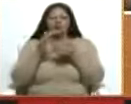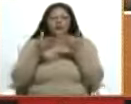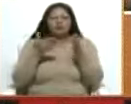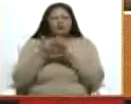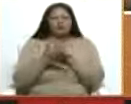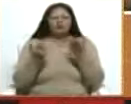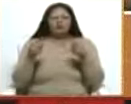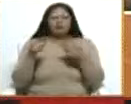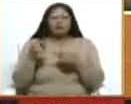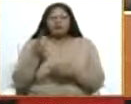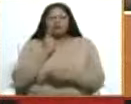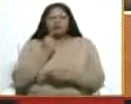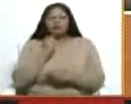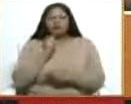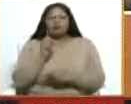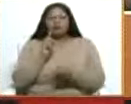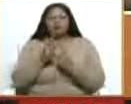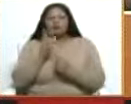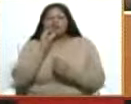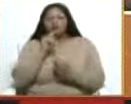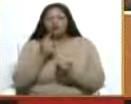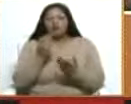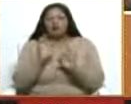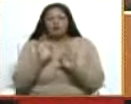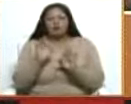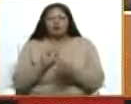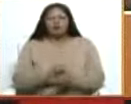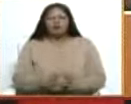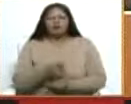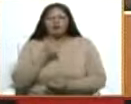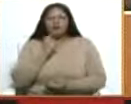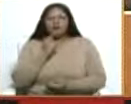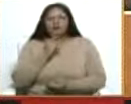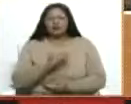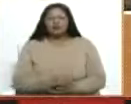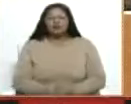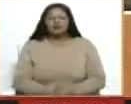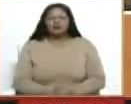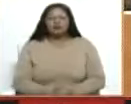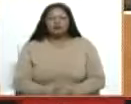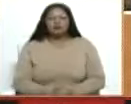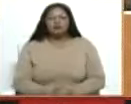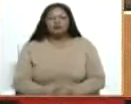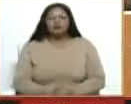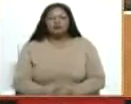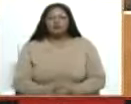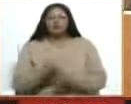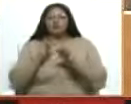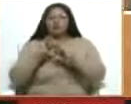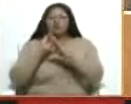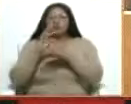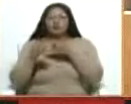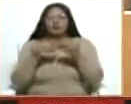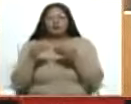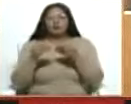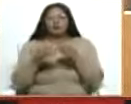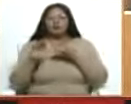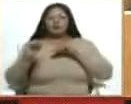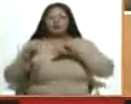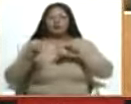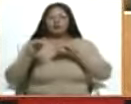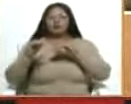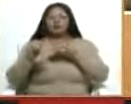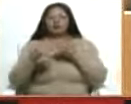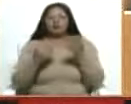es música tradicional y qué no es música tradicional, qué es fusión, porque no es lo mismo hacer un reggaetón y ponerle un 4 a eso y decir que eso es